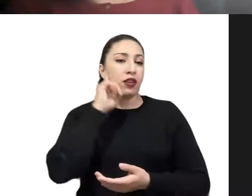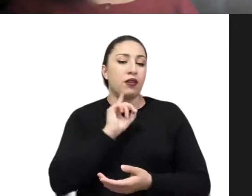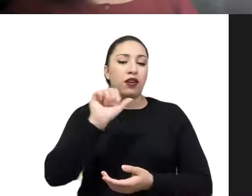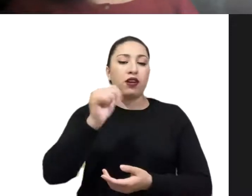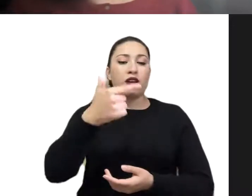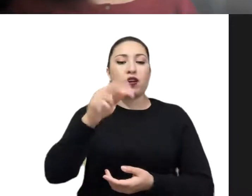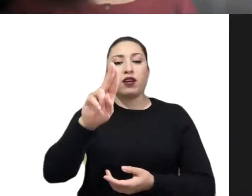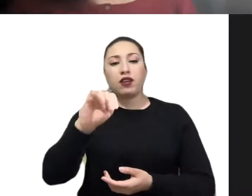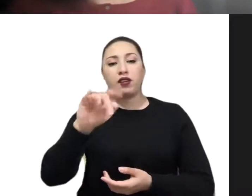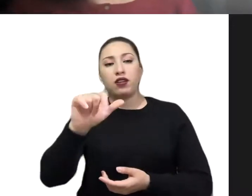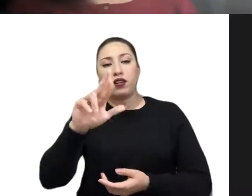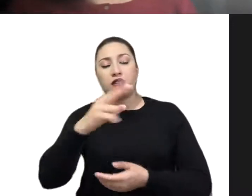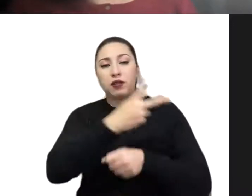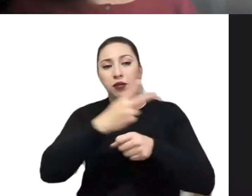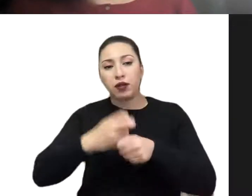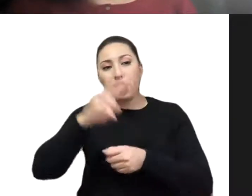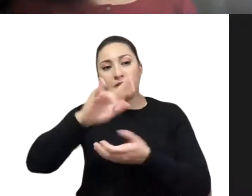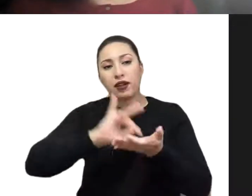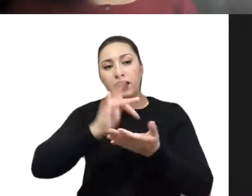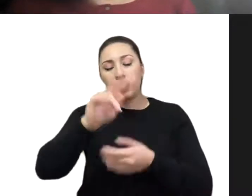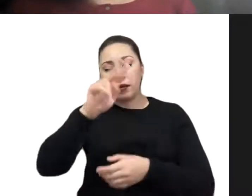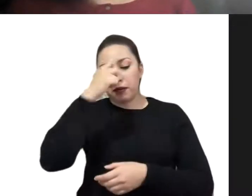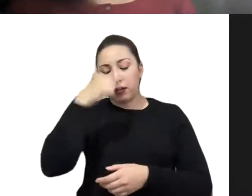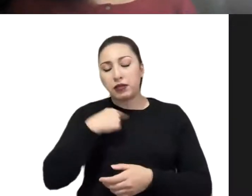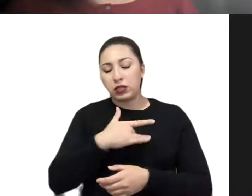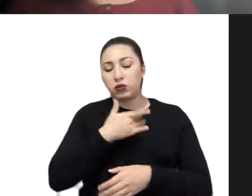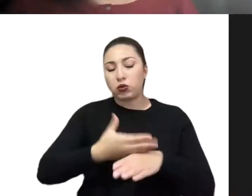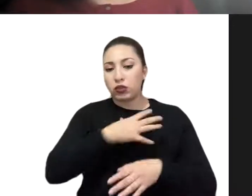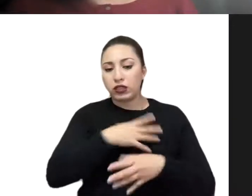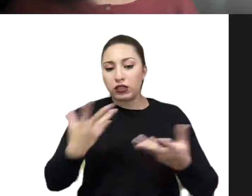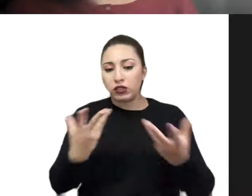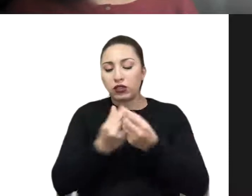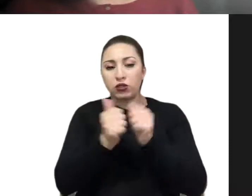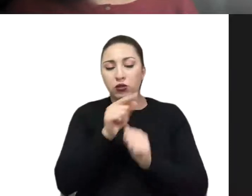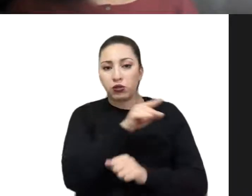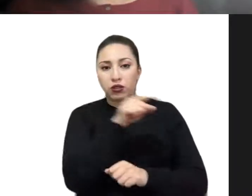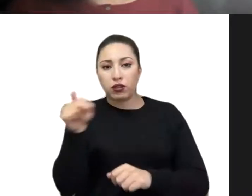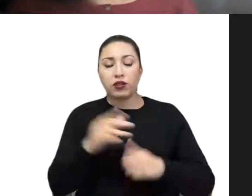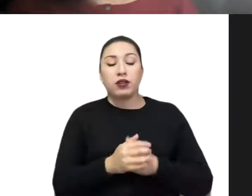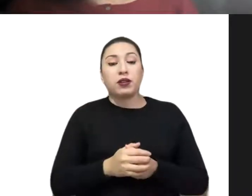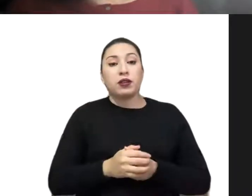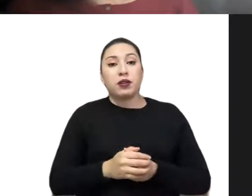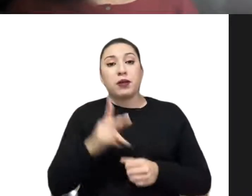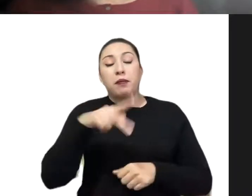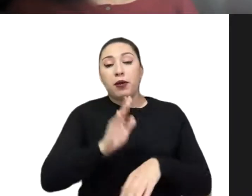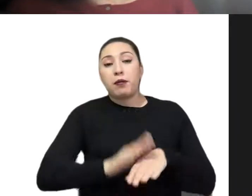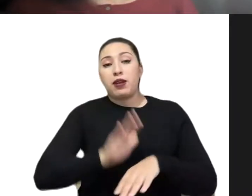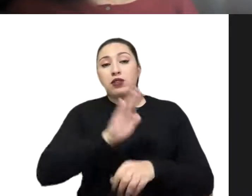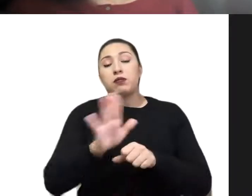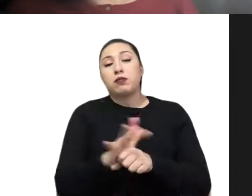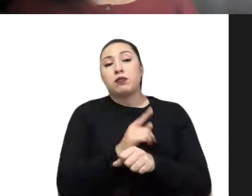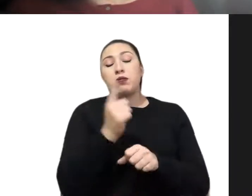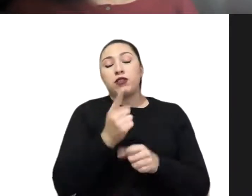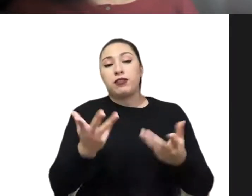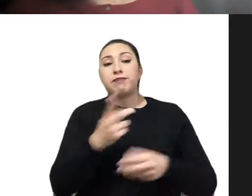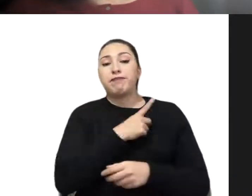invitación. Es un gusto poder participar aquí con ustedes. Y bueno, sobre todo porque es una oportunidad bastante